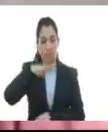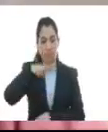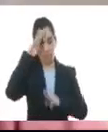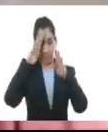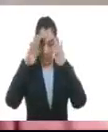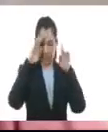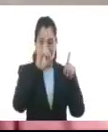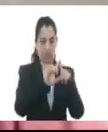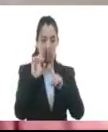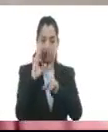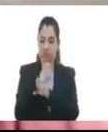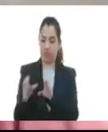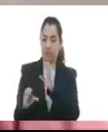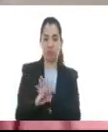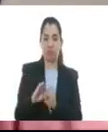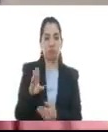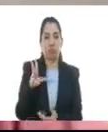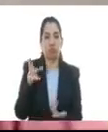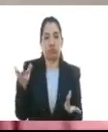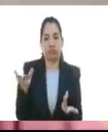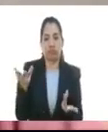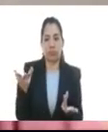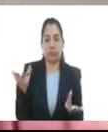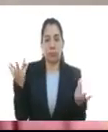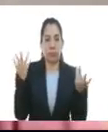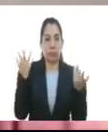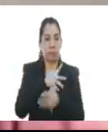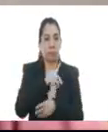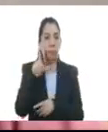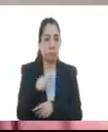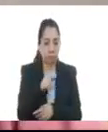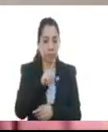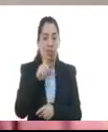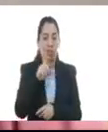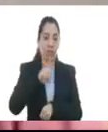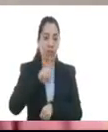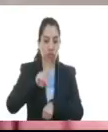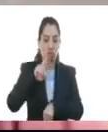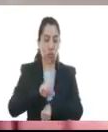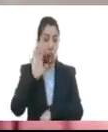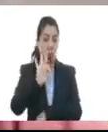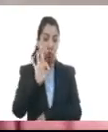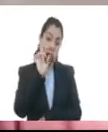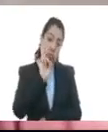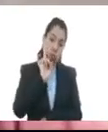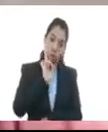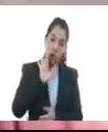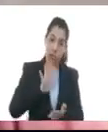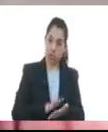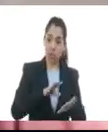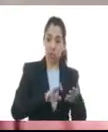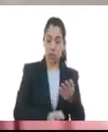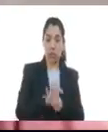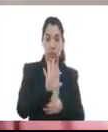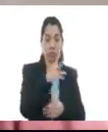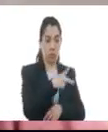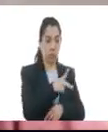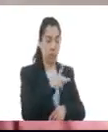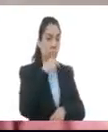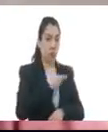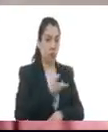la diferencia en la vida cotidiana de las mujeres que están en prisión, que sufren